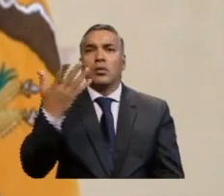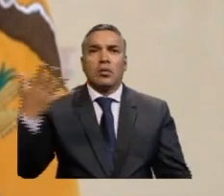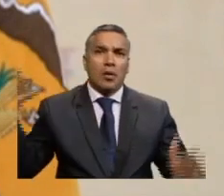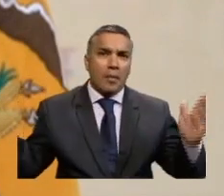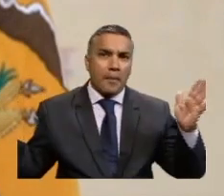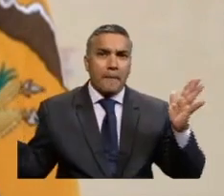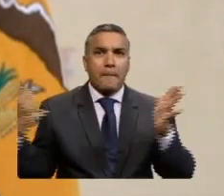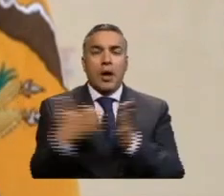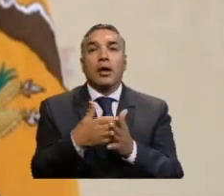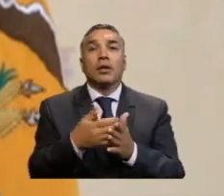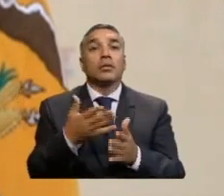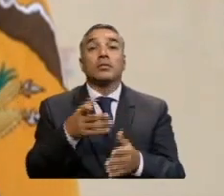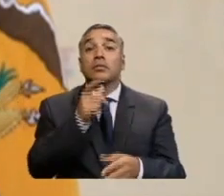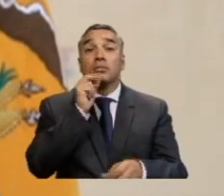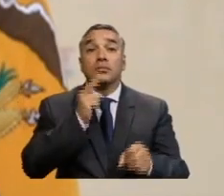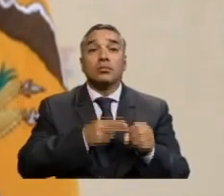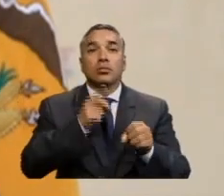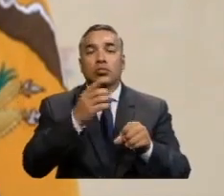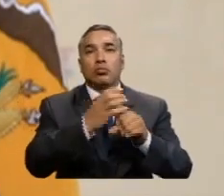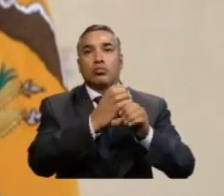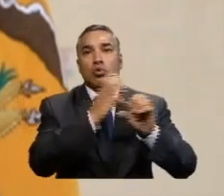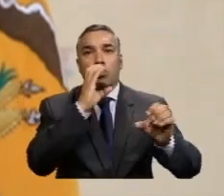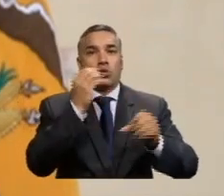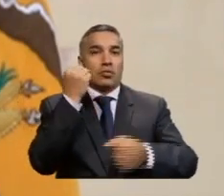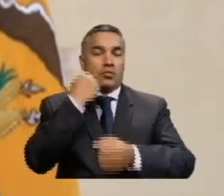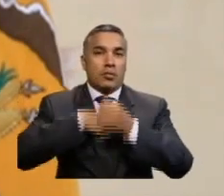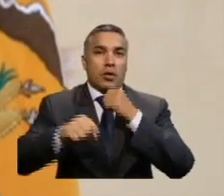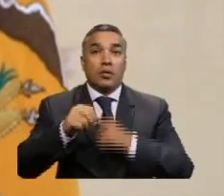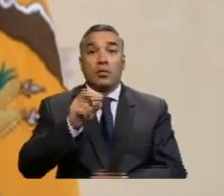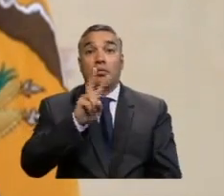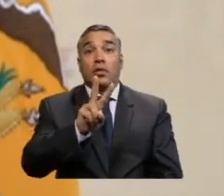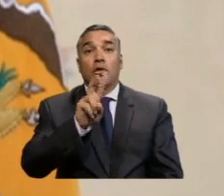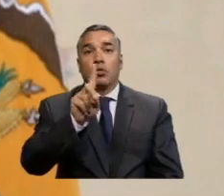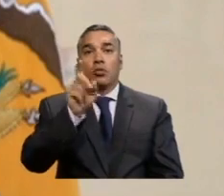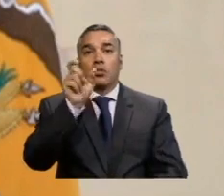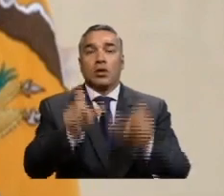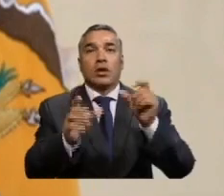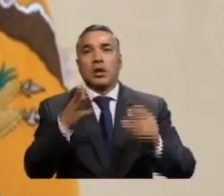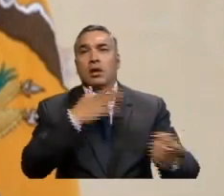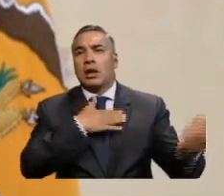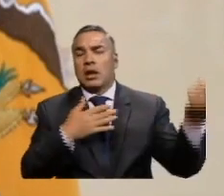tránsito en el que estuvo involucrado un bus interprovincial con 21 personas heridas.